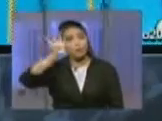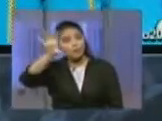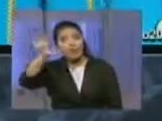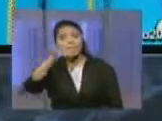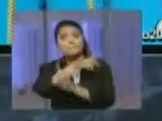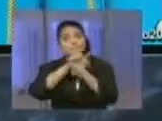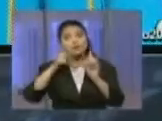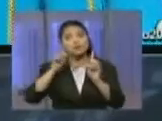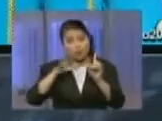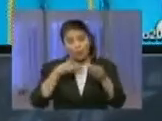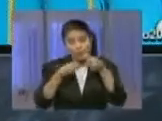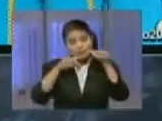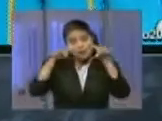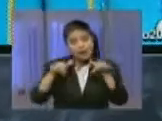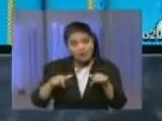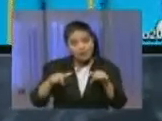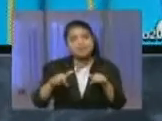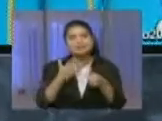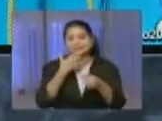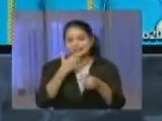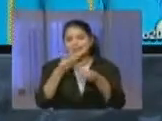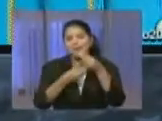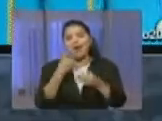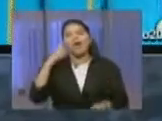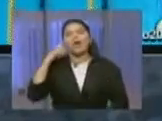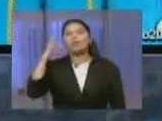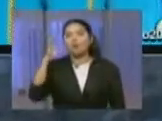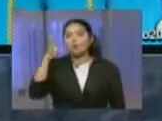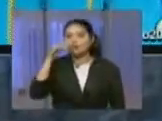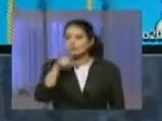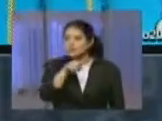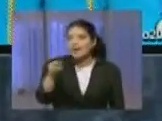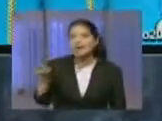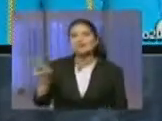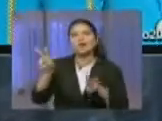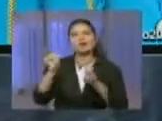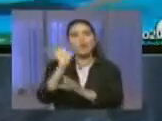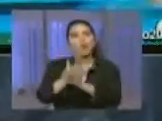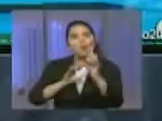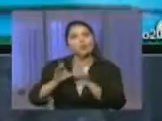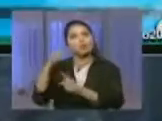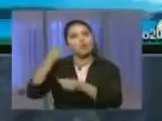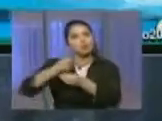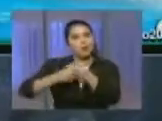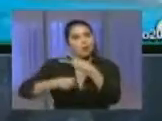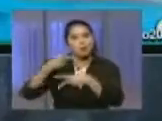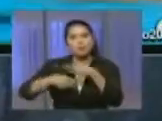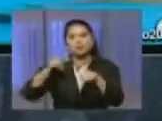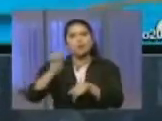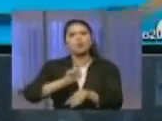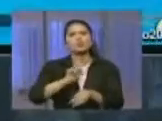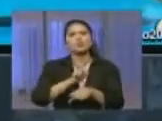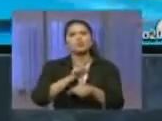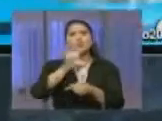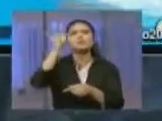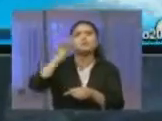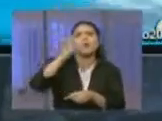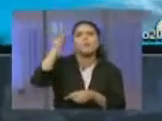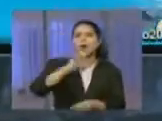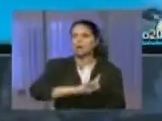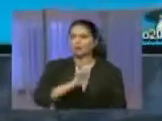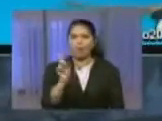también se puede hacer aquí ya estamos generando una conciencia de una nueva cultura productiva no rentista no